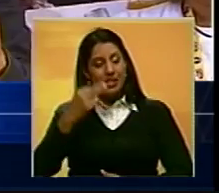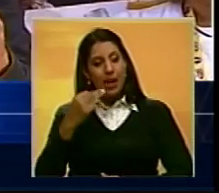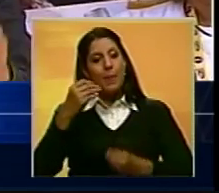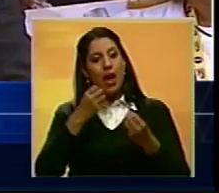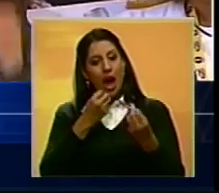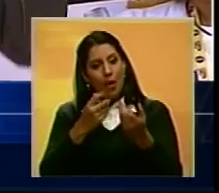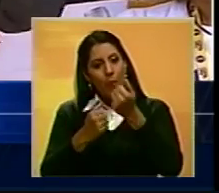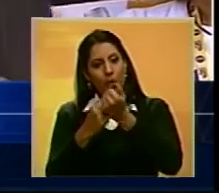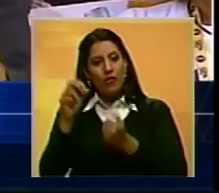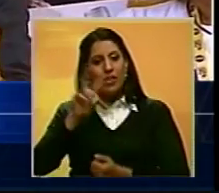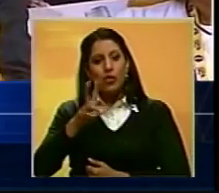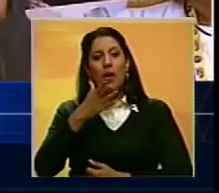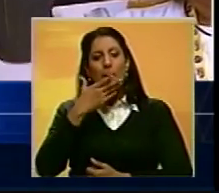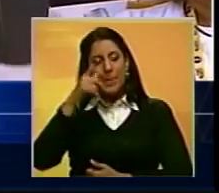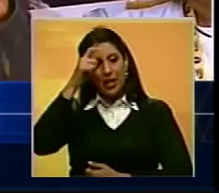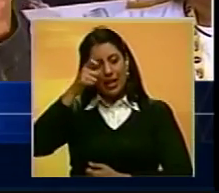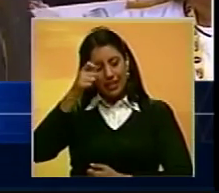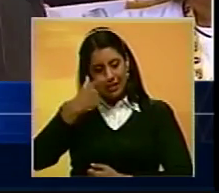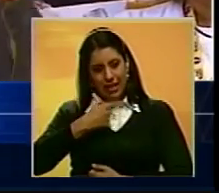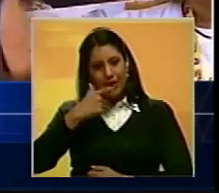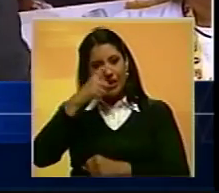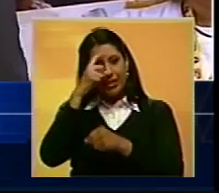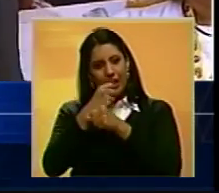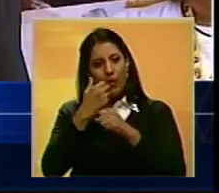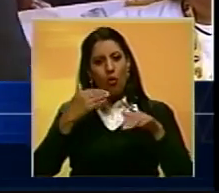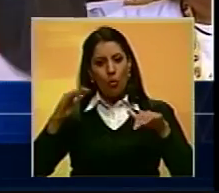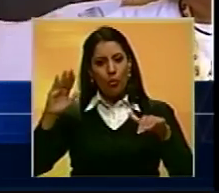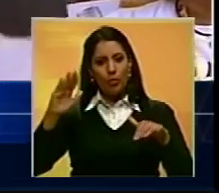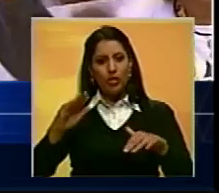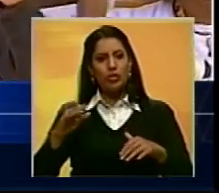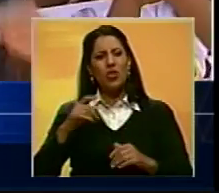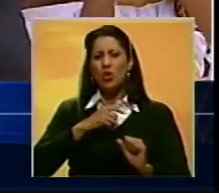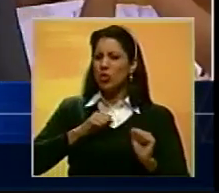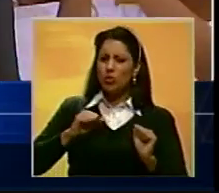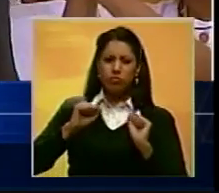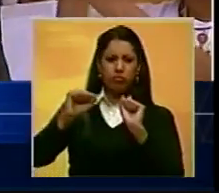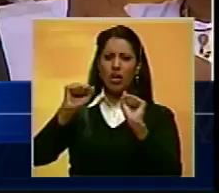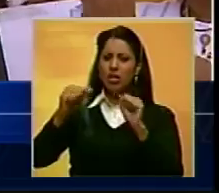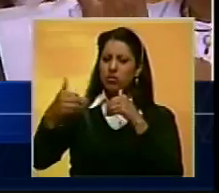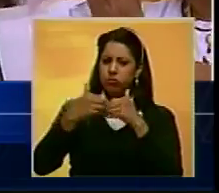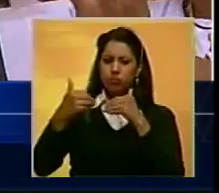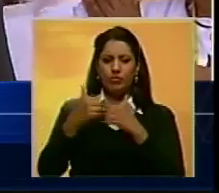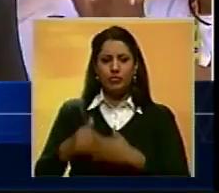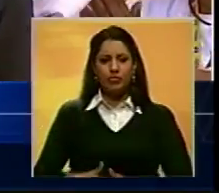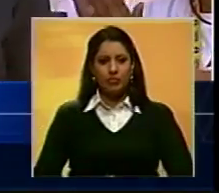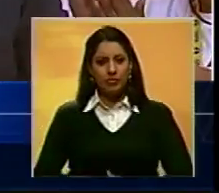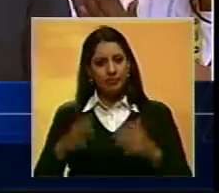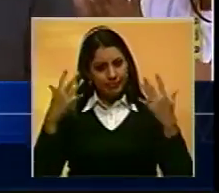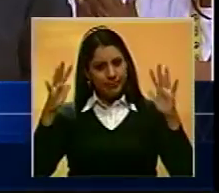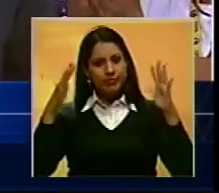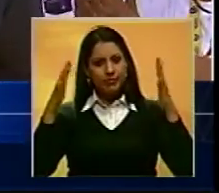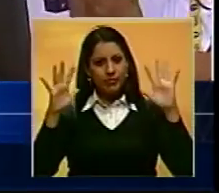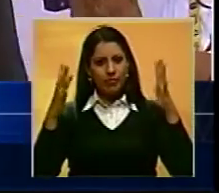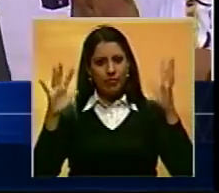a Venezuela con honestidad, con trabajo y con compromiso. Rechazamos eso.